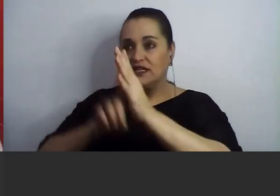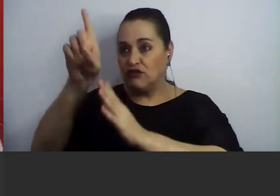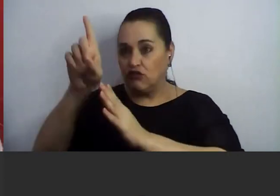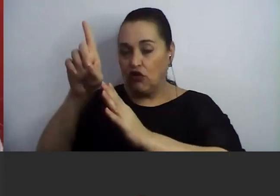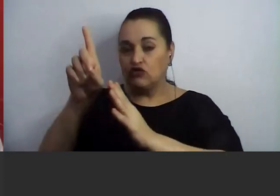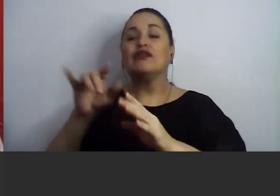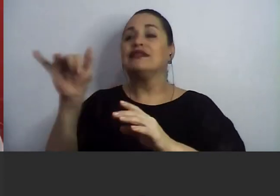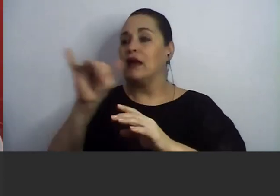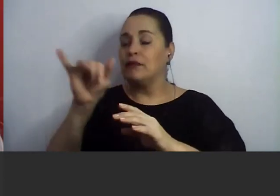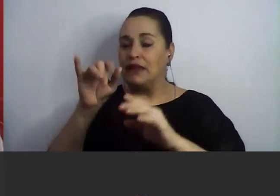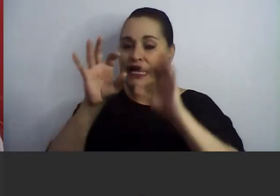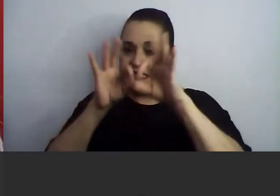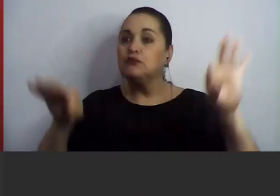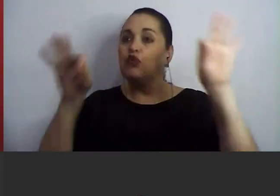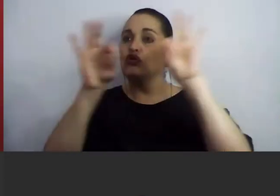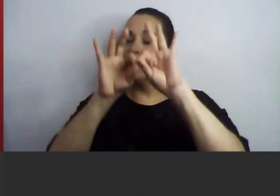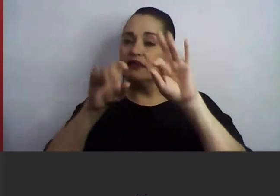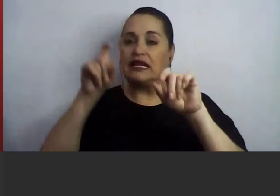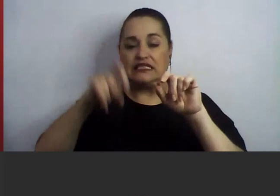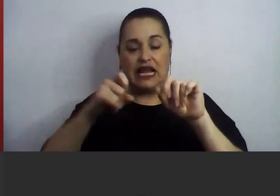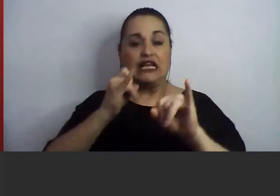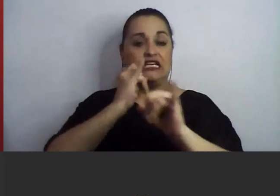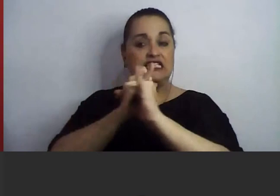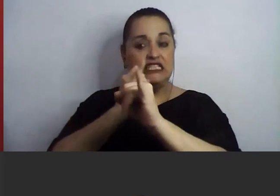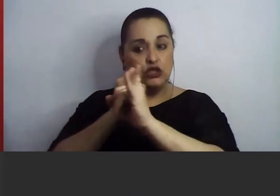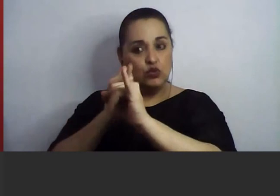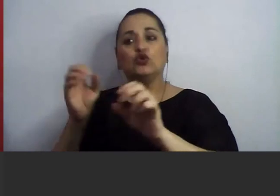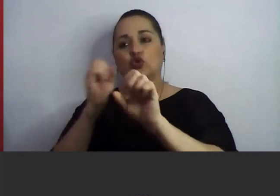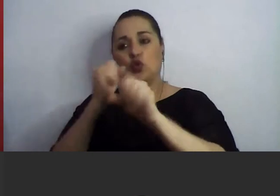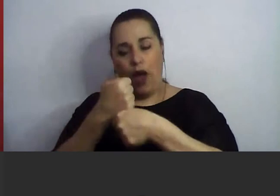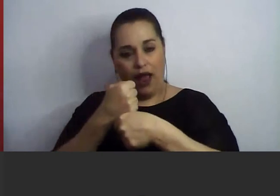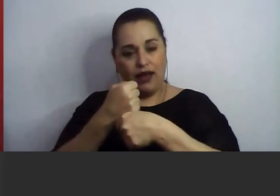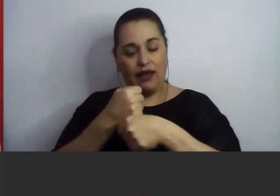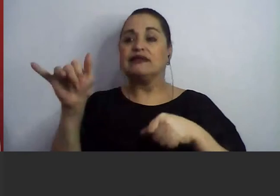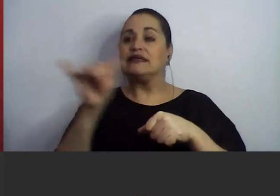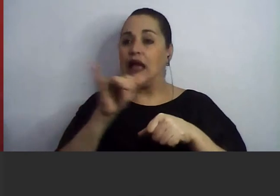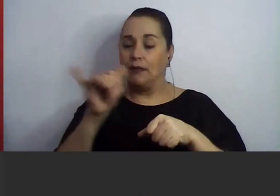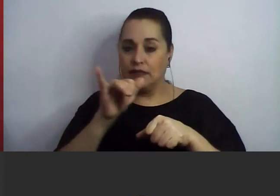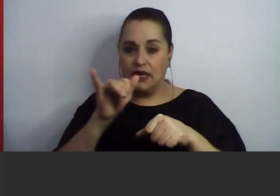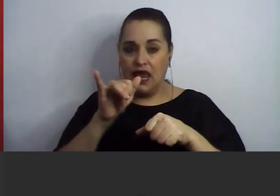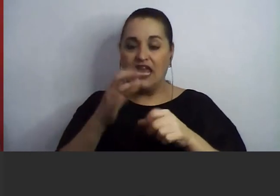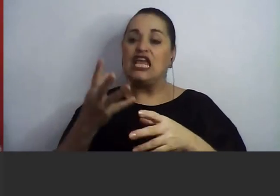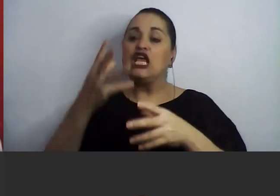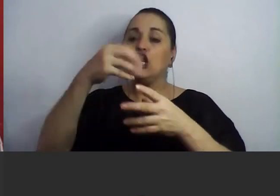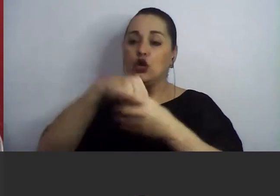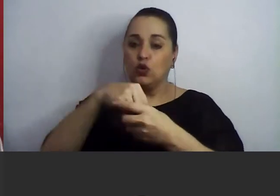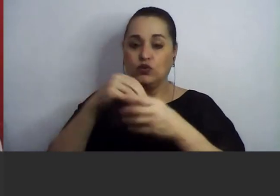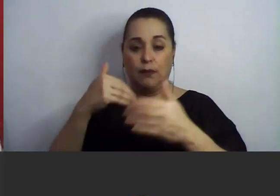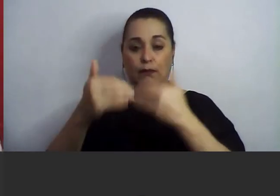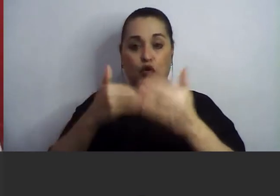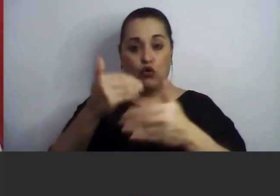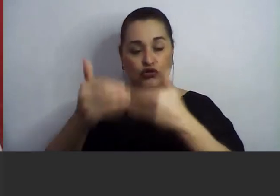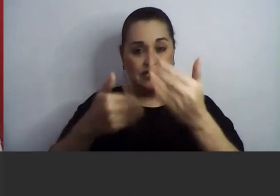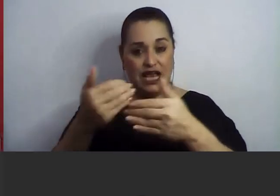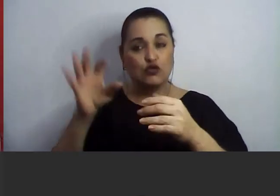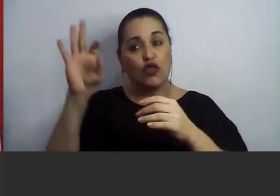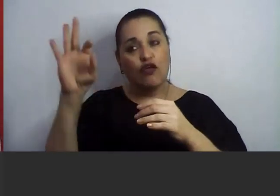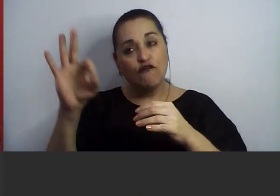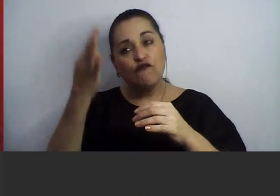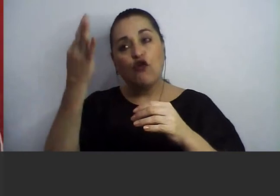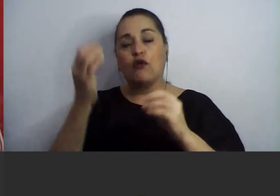solo es importante y necesario que las instituciones también lo hagan sino que incluyan en este proceso de una manera